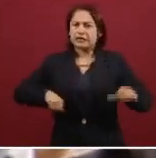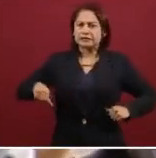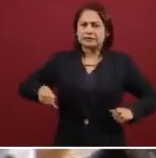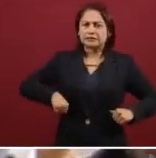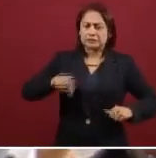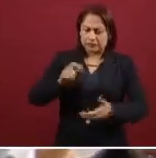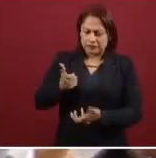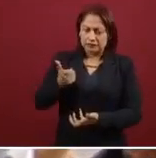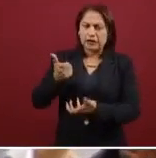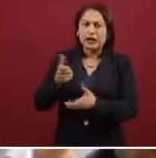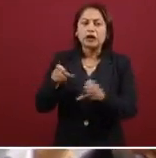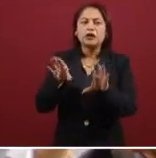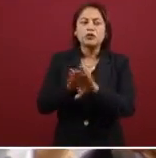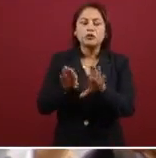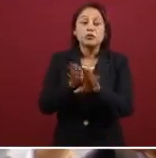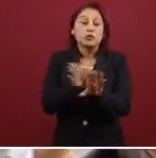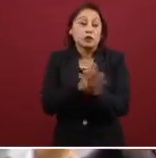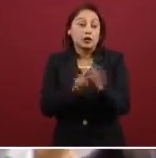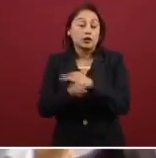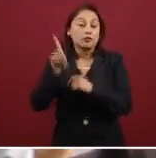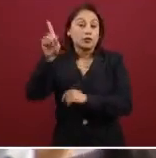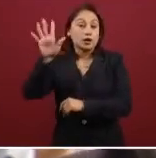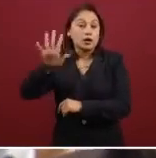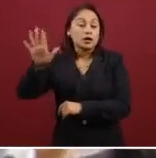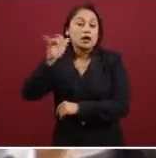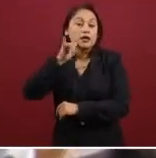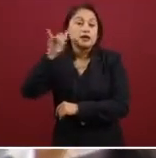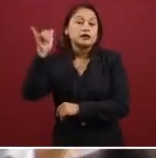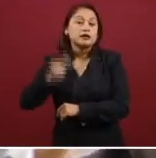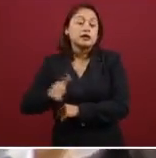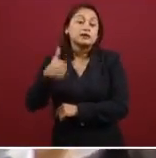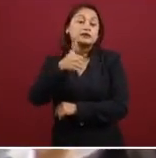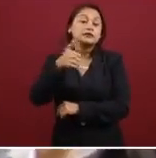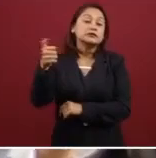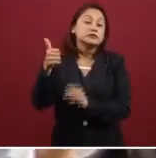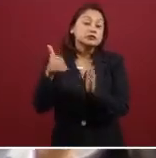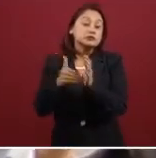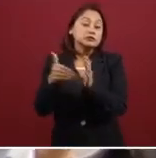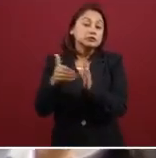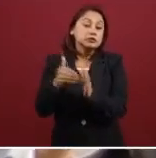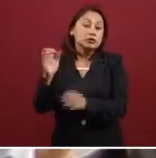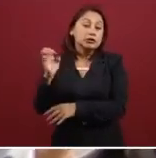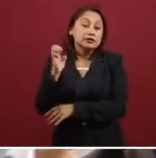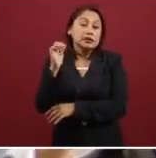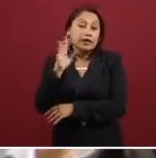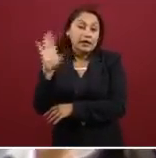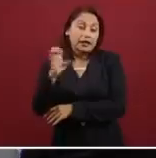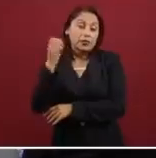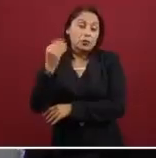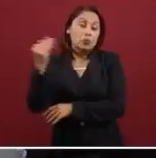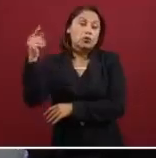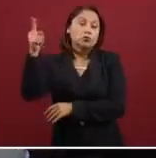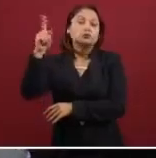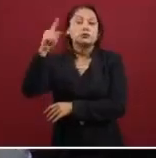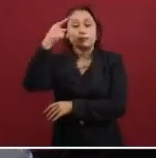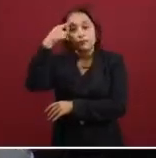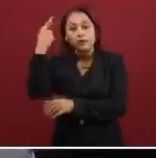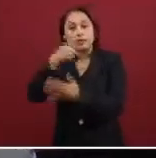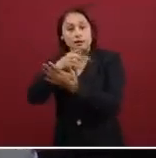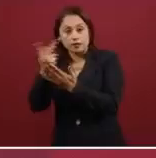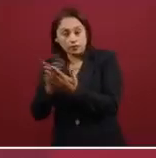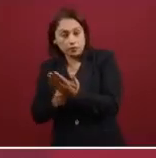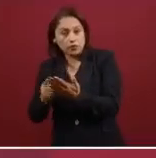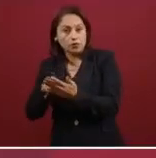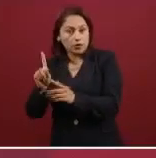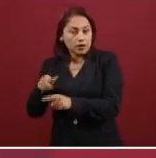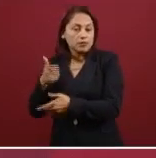Italia invierte alrededor de 600 millones de euros anualmente para proteger un promedio de 20 mil menores? Nosotros lo vamos a hacer y